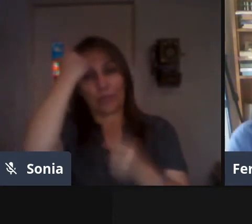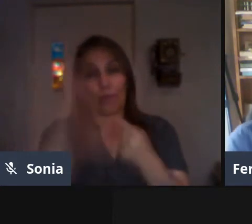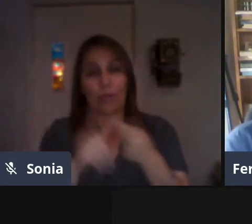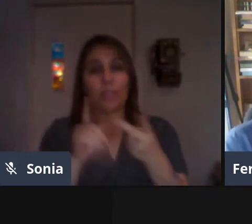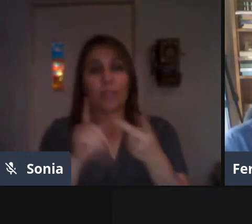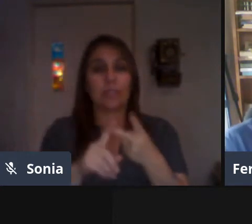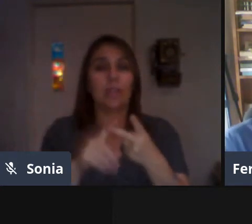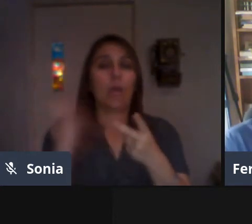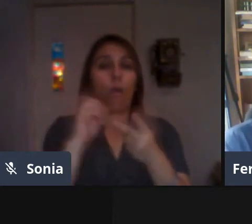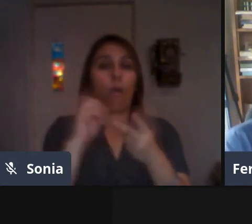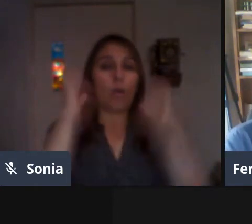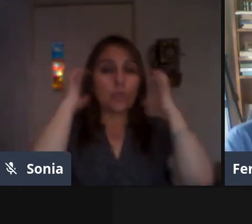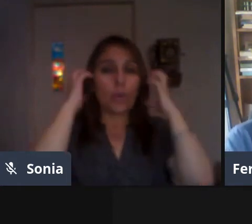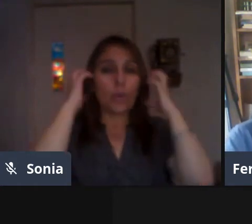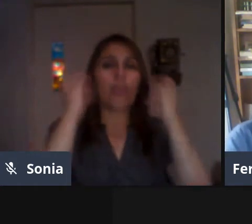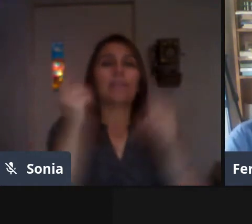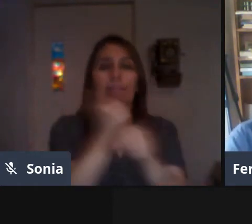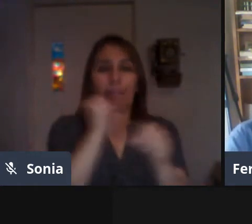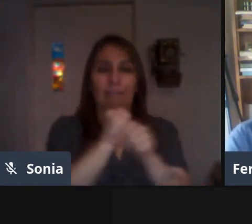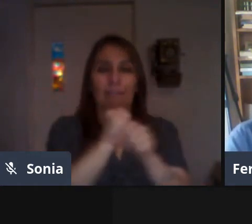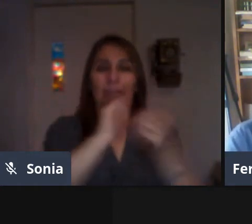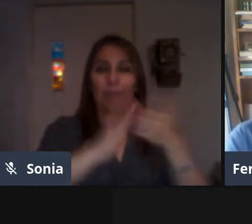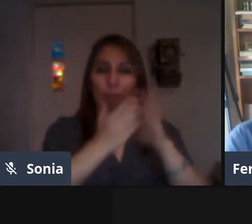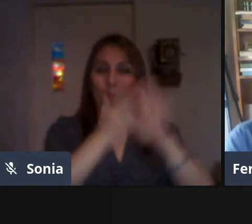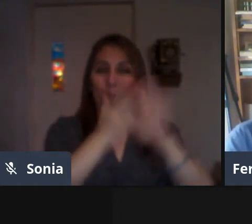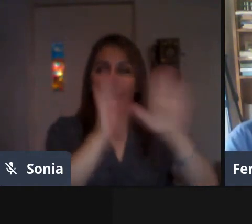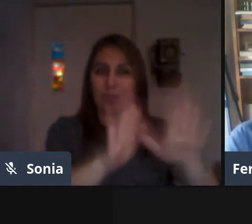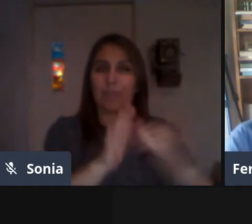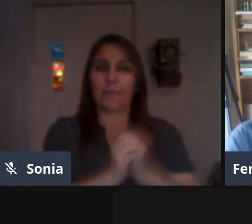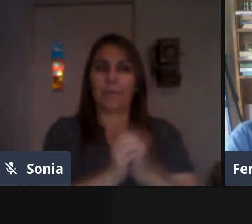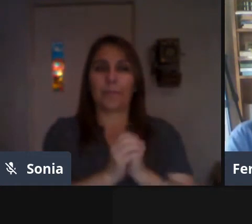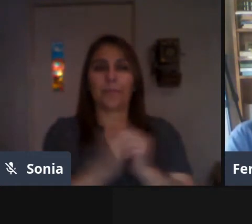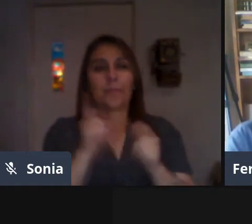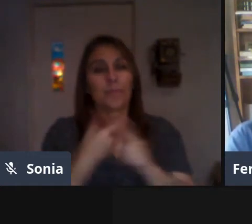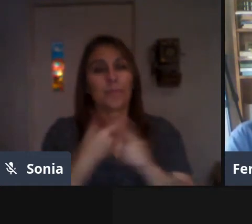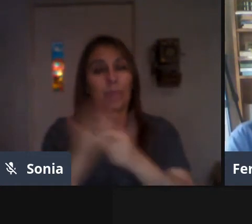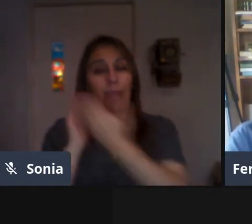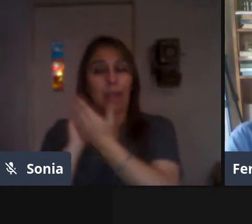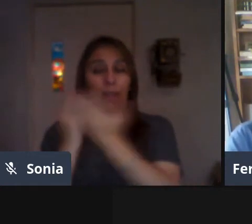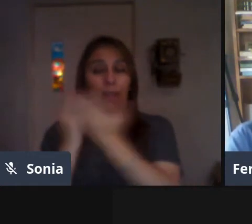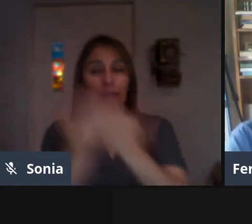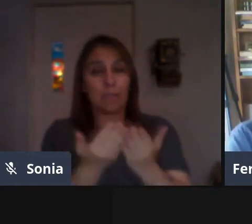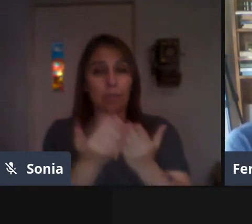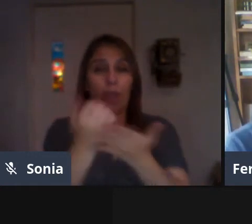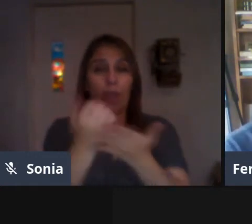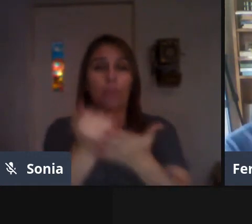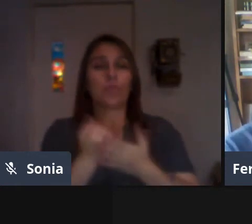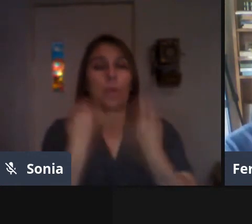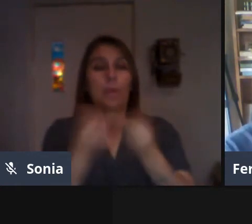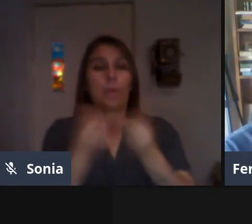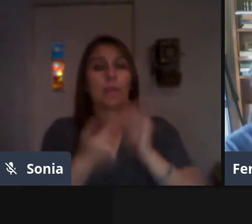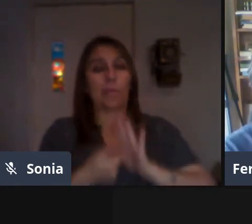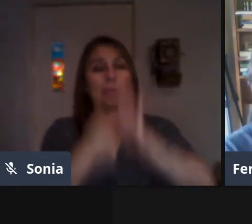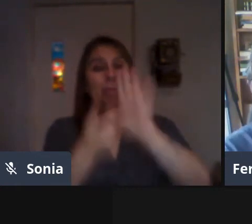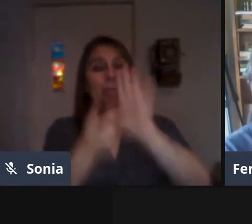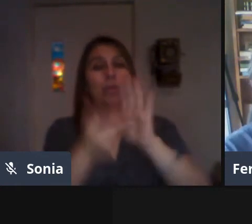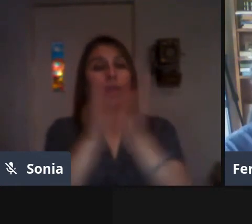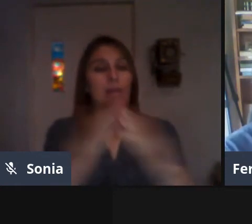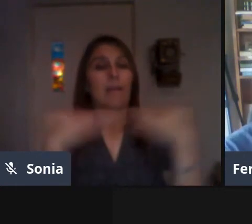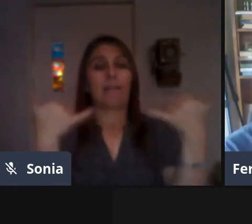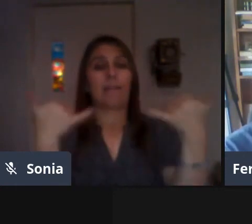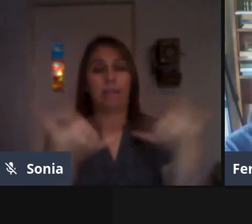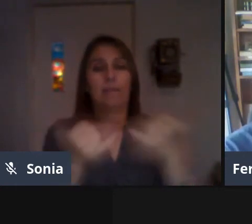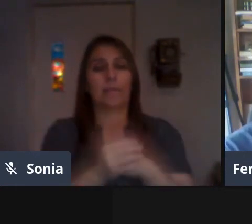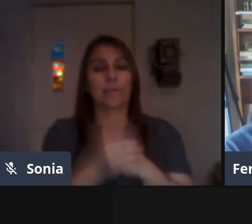comunidades y que justamente está a través de la literatura queremos mostrar de otra manera la realidad entonces mira que por ejemplo tu novela vivir